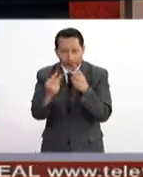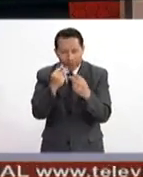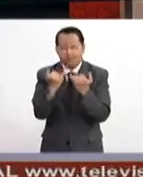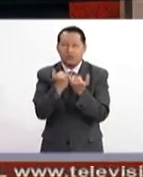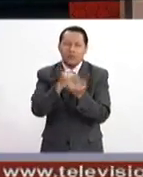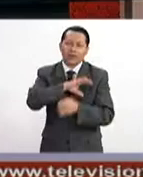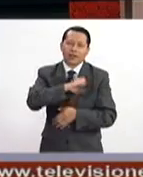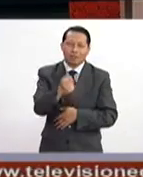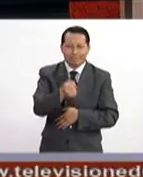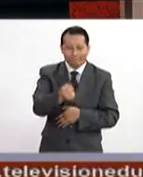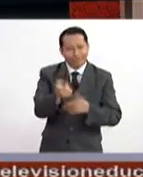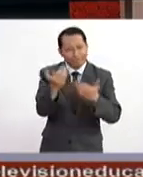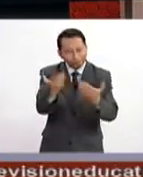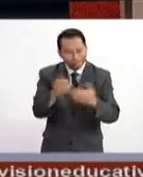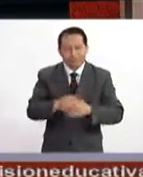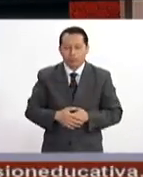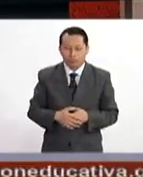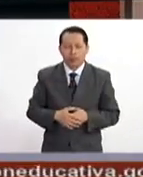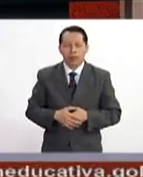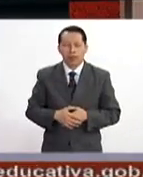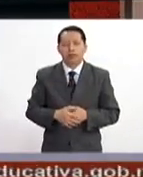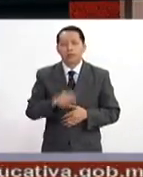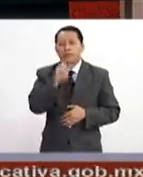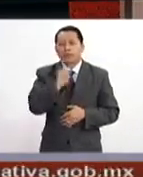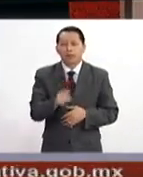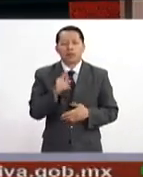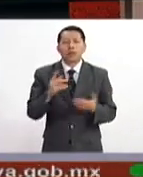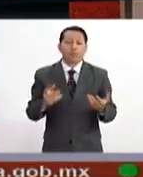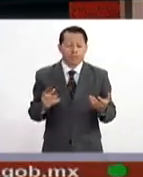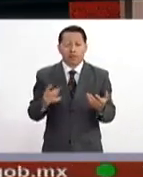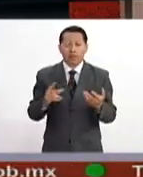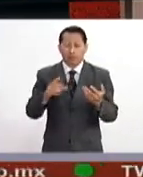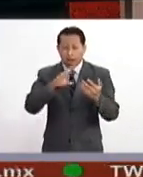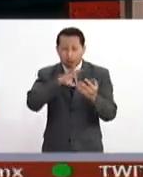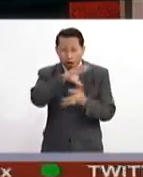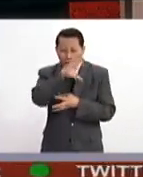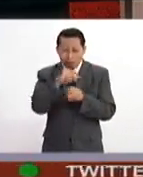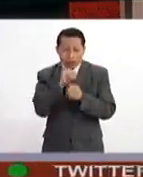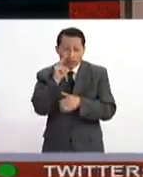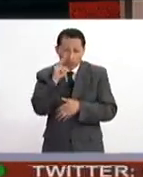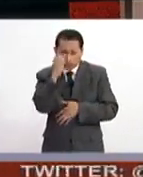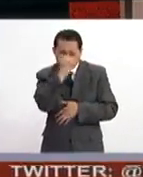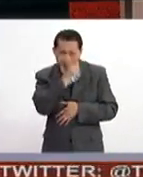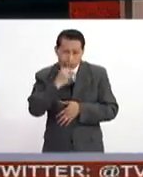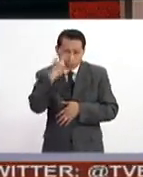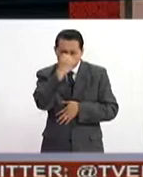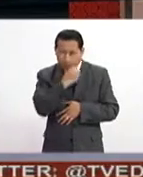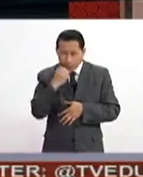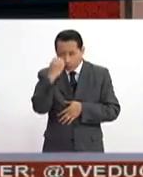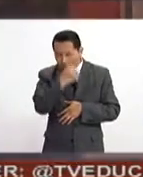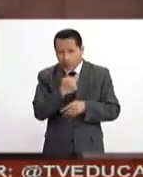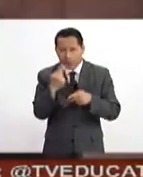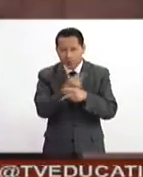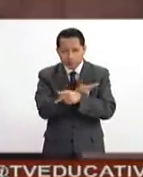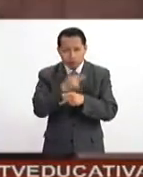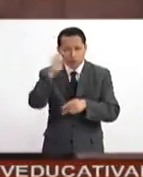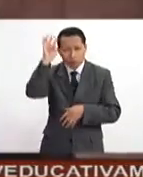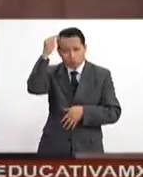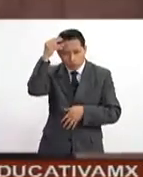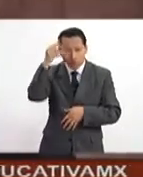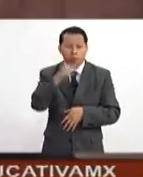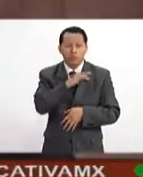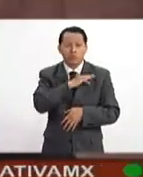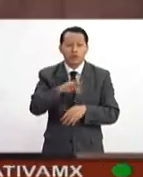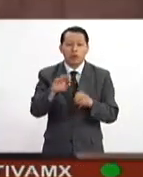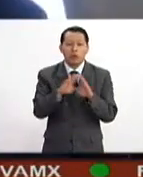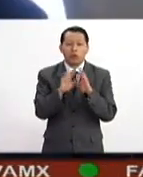interior de la República Mexicana. Y todo indica que la realidad, que Donald Trump va a dar marcha atrás a